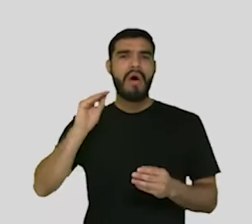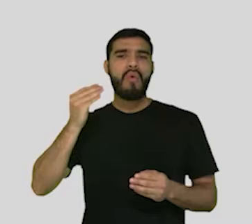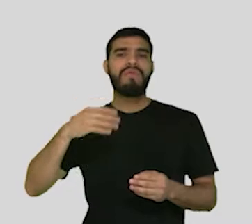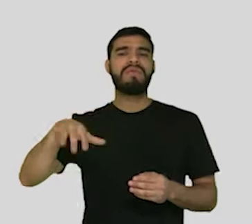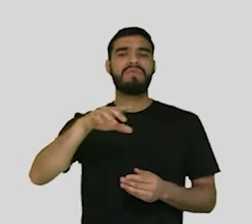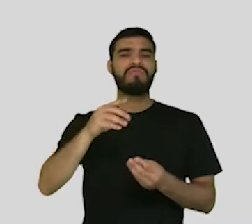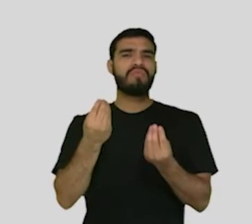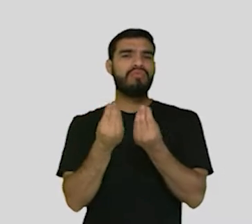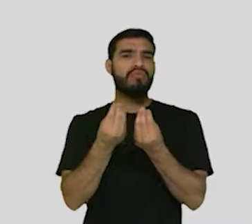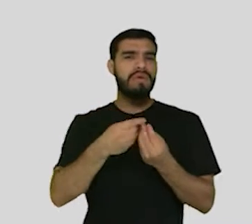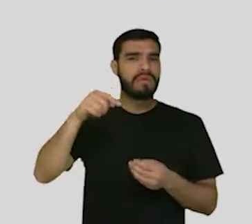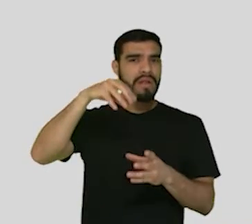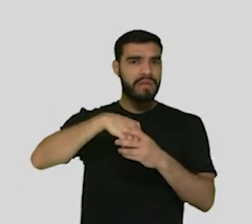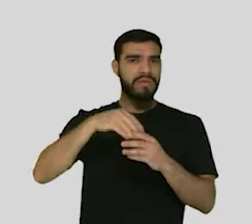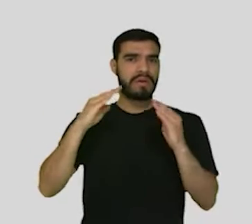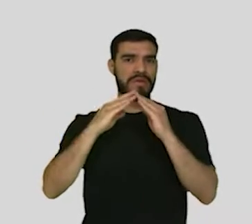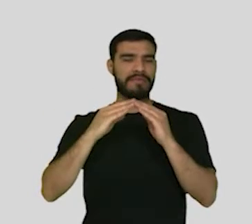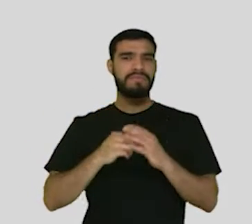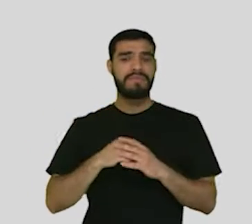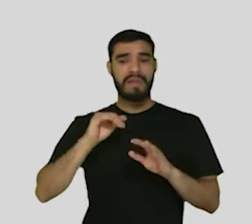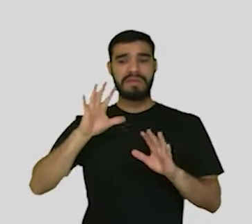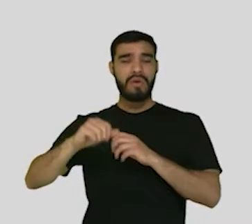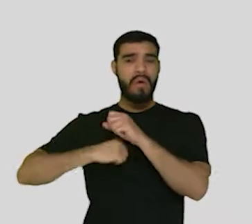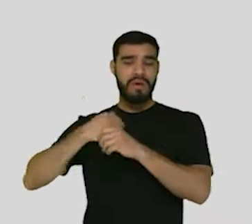abo romogeño y Casa Diversa.